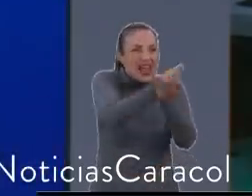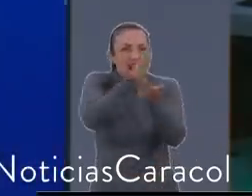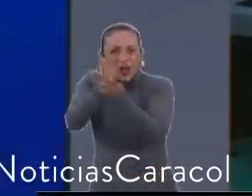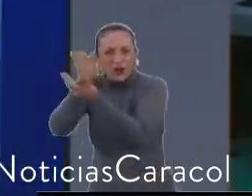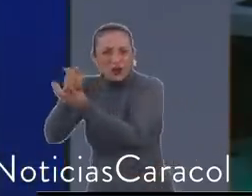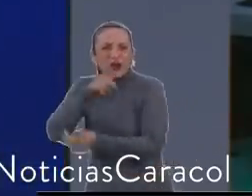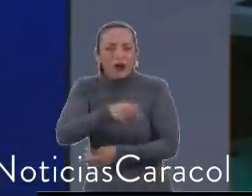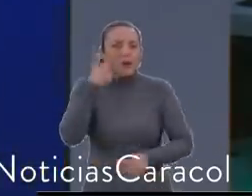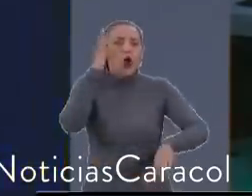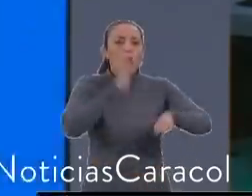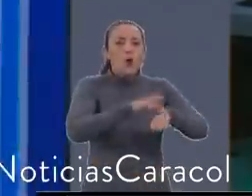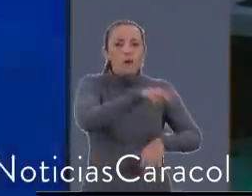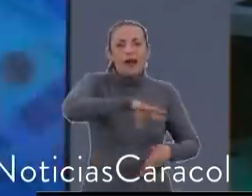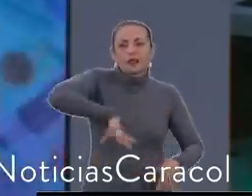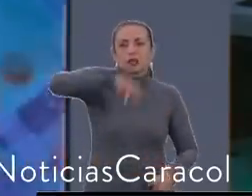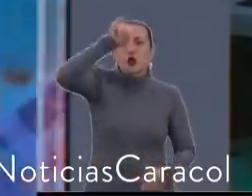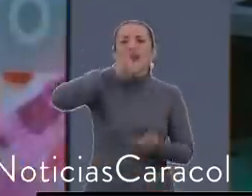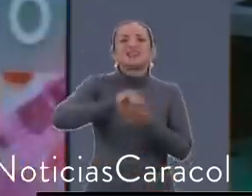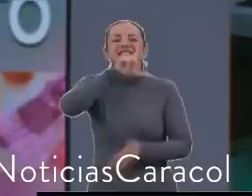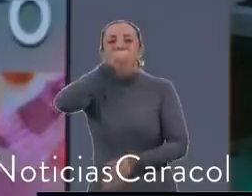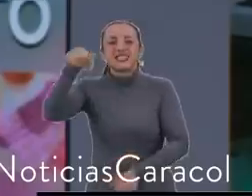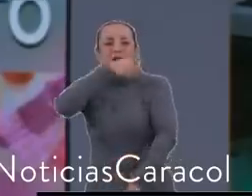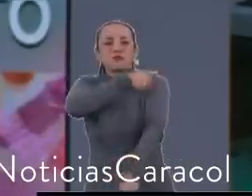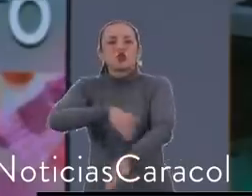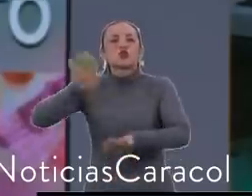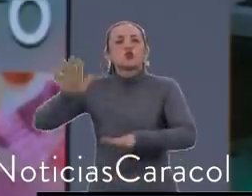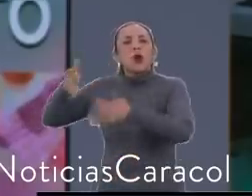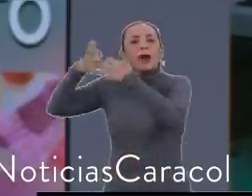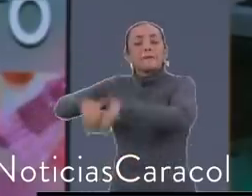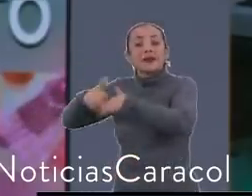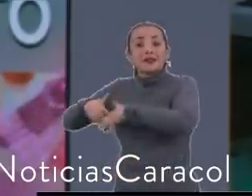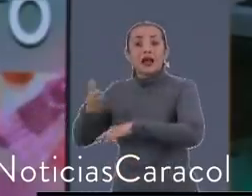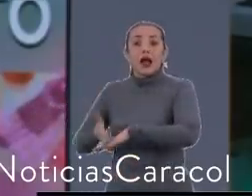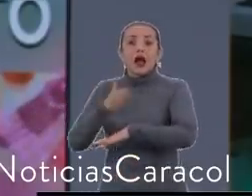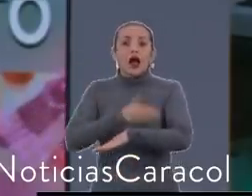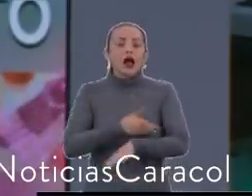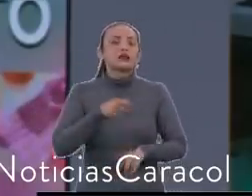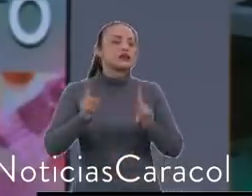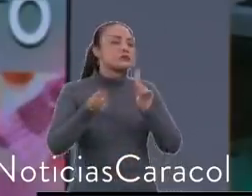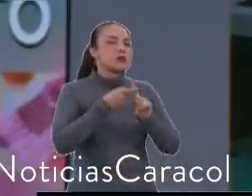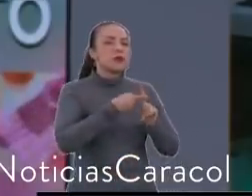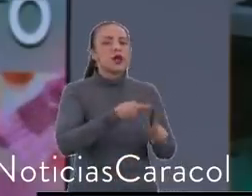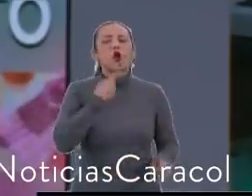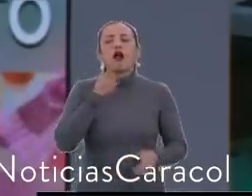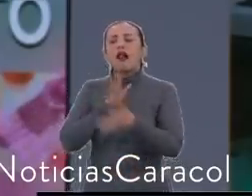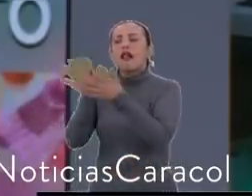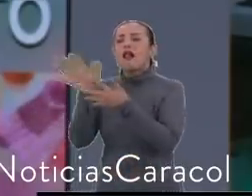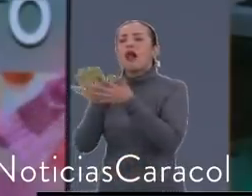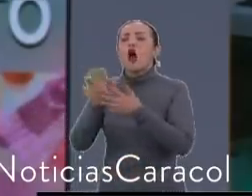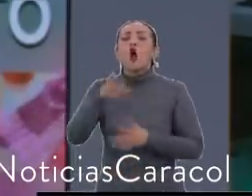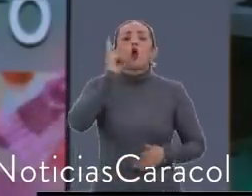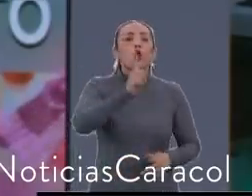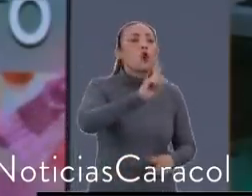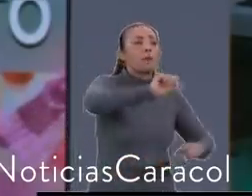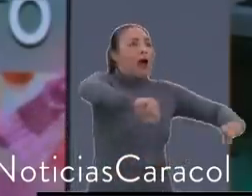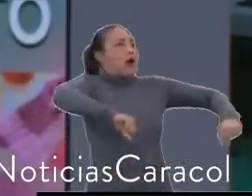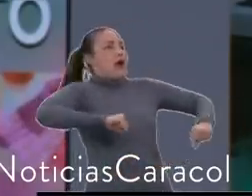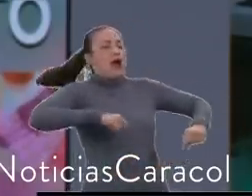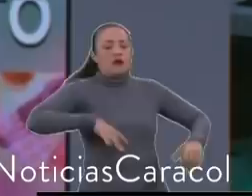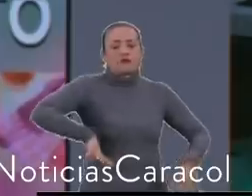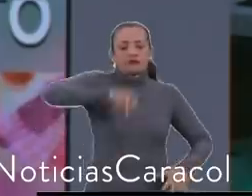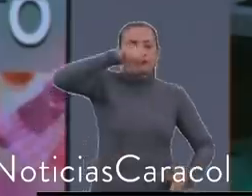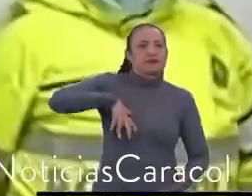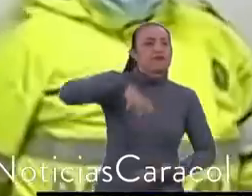de la policía y con ayuda de las cámaras de seguridad se logró desmentir la versión inicial de que el hombre había sido atracado. Esta es la